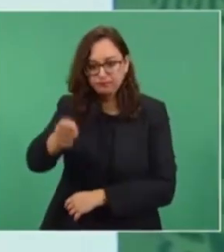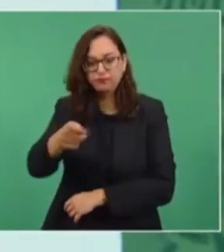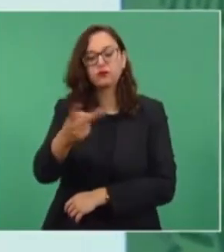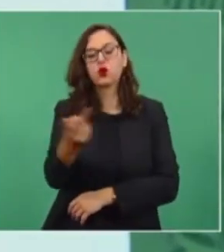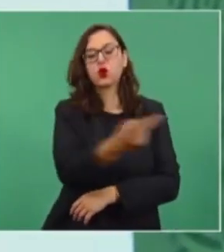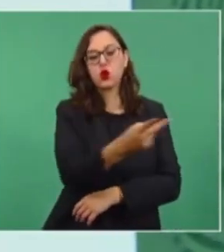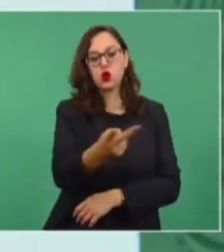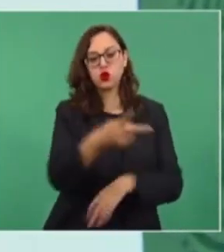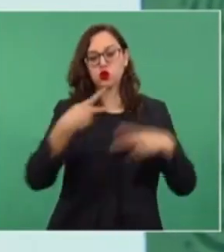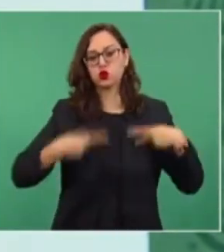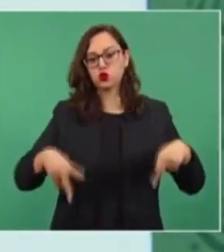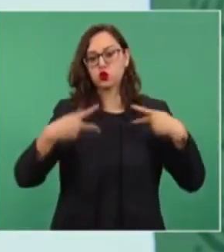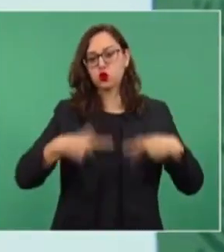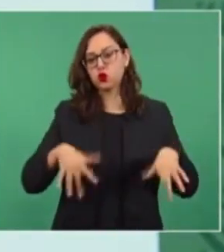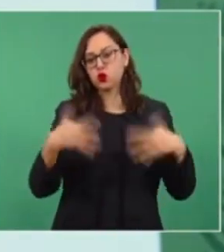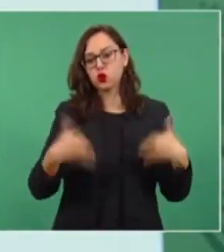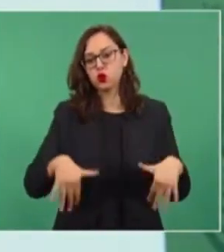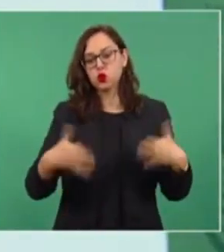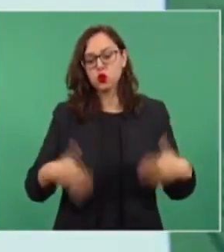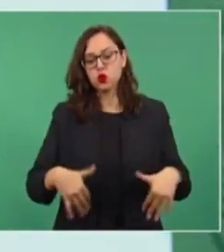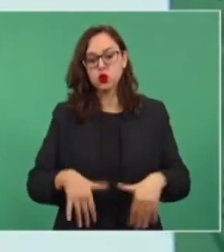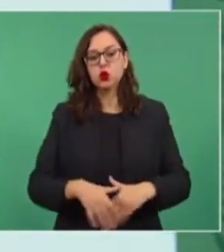estas dos